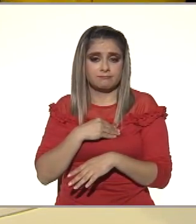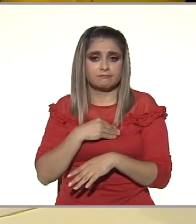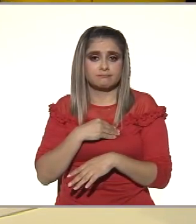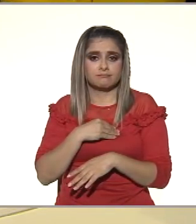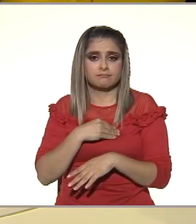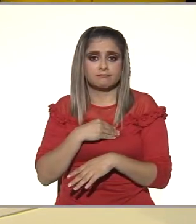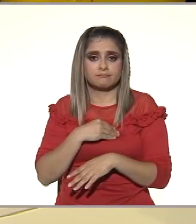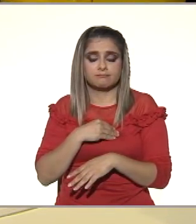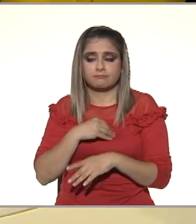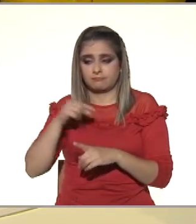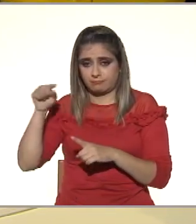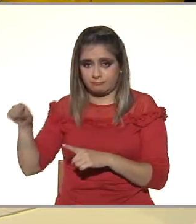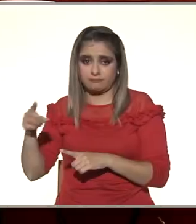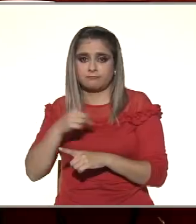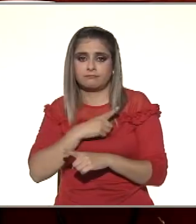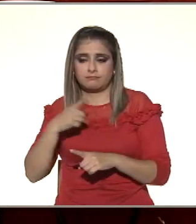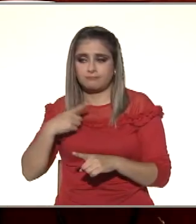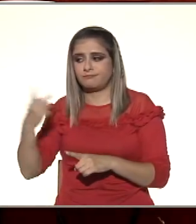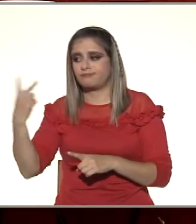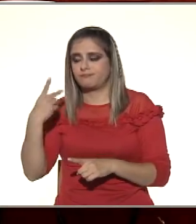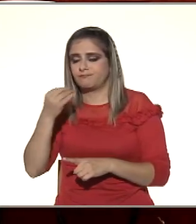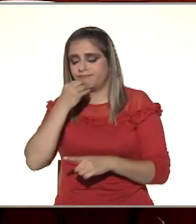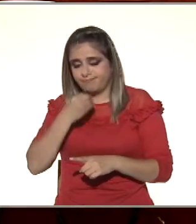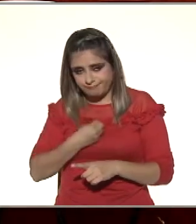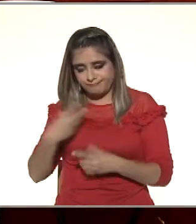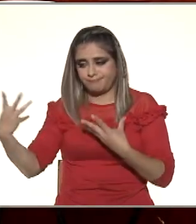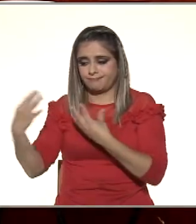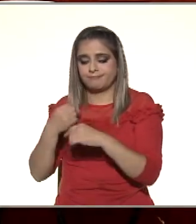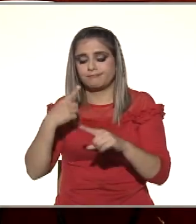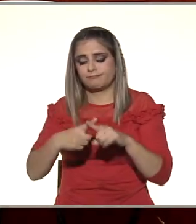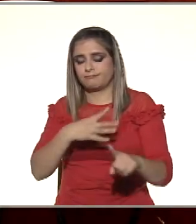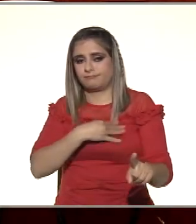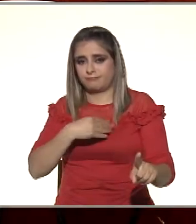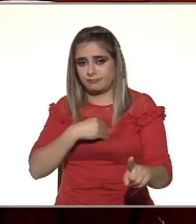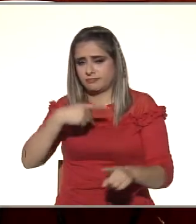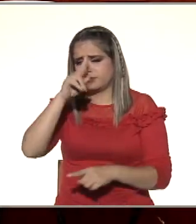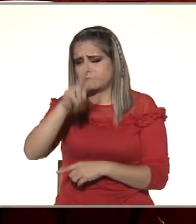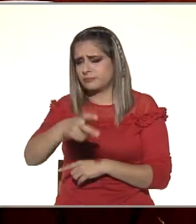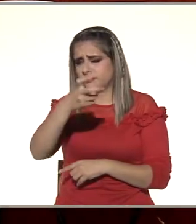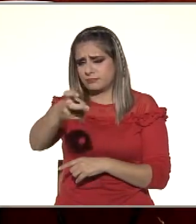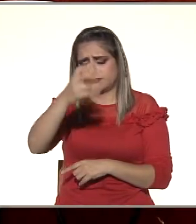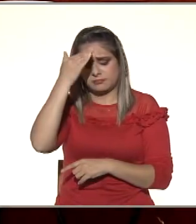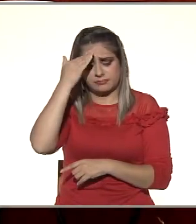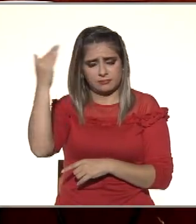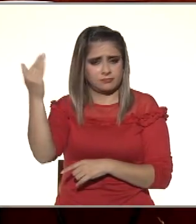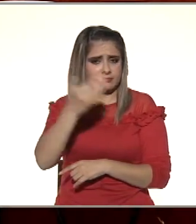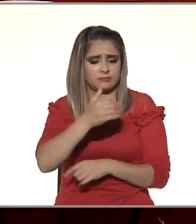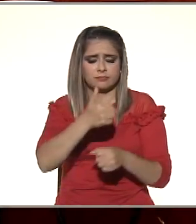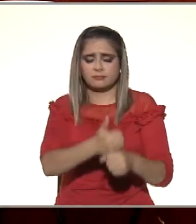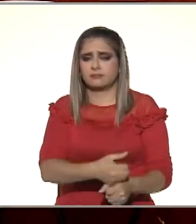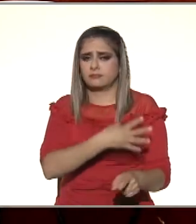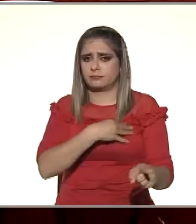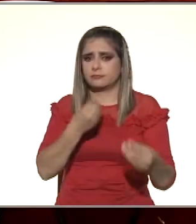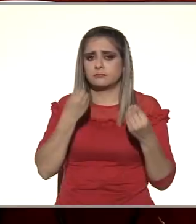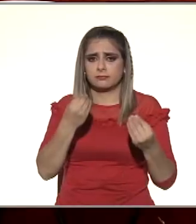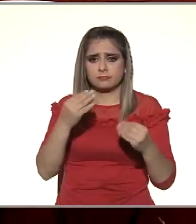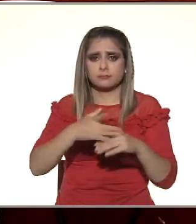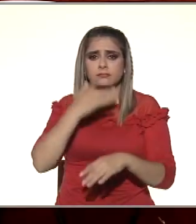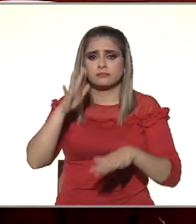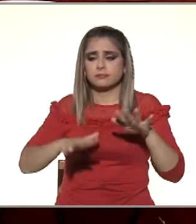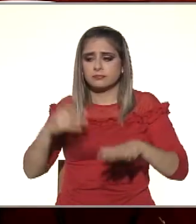el que por ellos debe de mantenerse junta la pareja, y es algo terrible que le podemos hacer a los hijos, porque a veces terminan